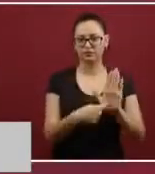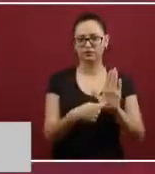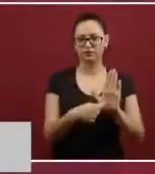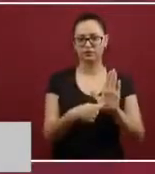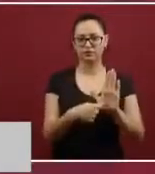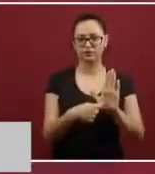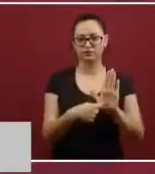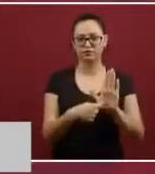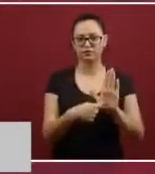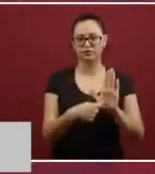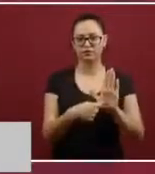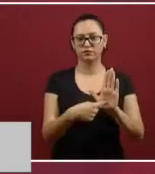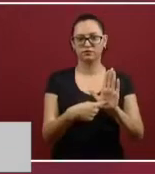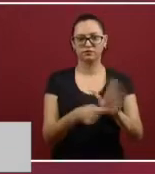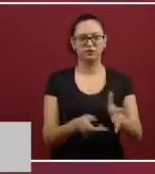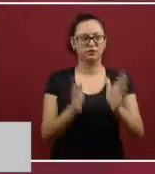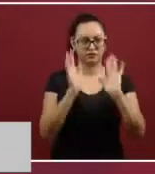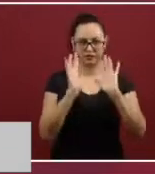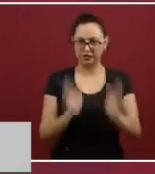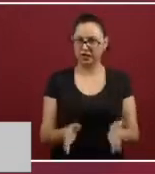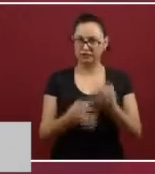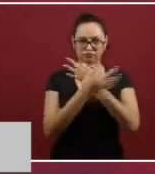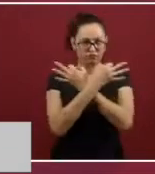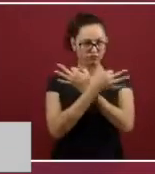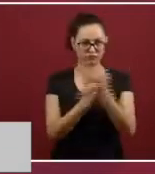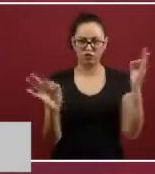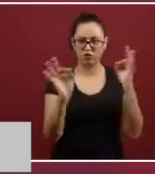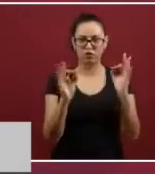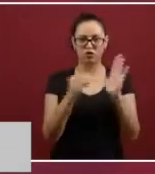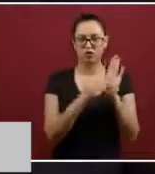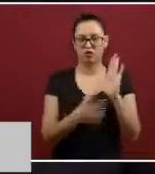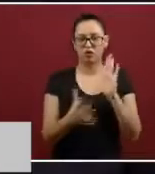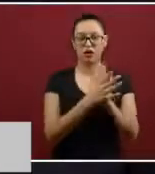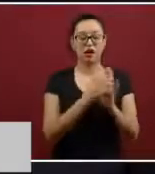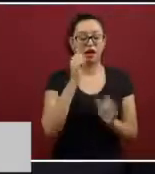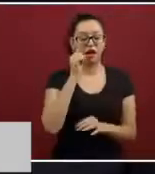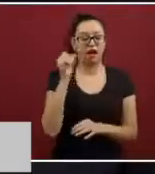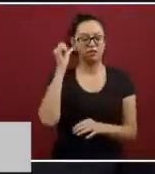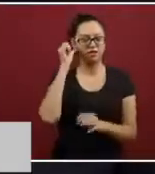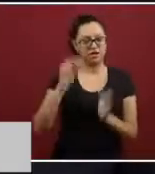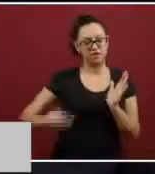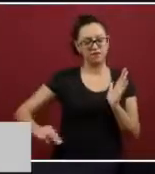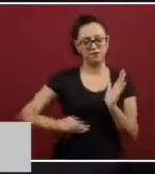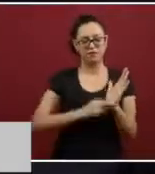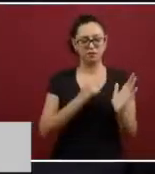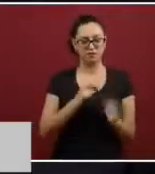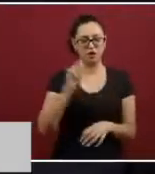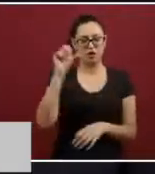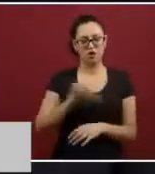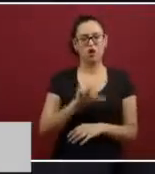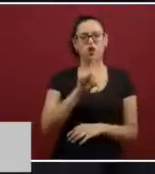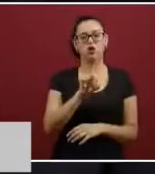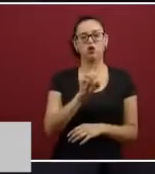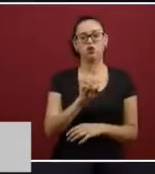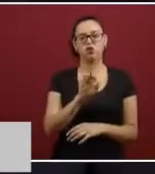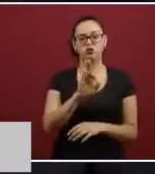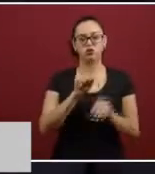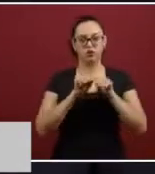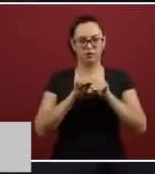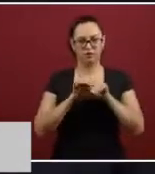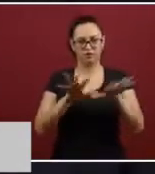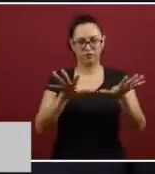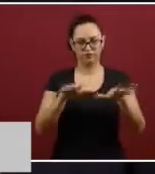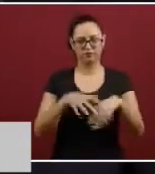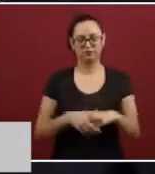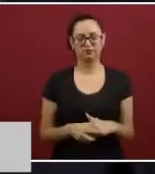de impuestos para grandes contribuyentes en el Diario Oficial de la Federación, con la finalidad de eliminar privilegios fiscales, terminando con la injusticia